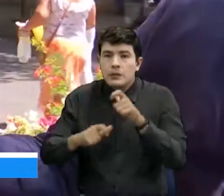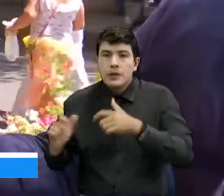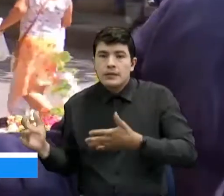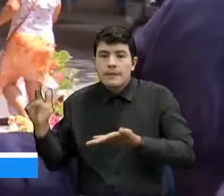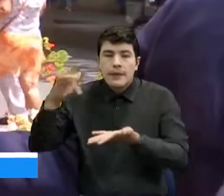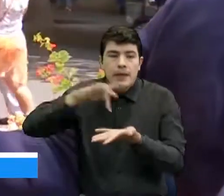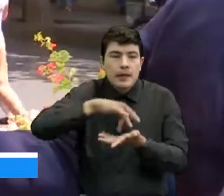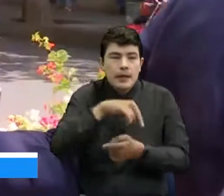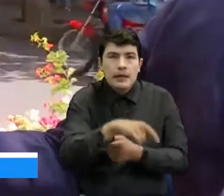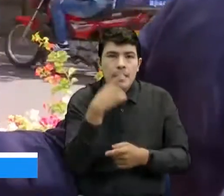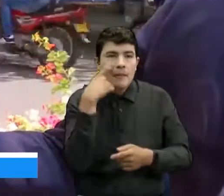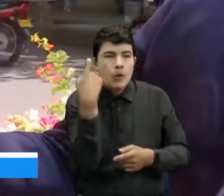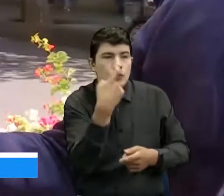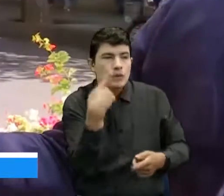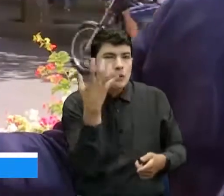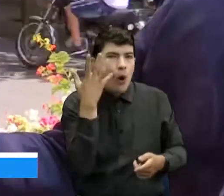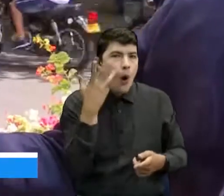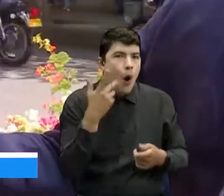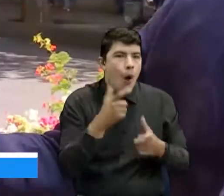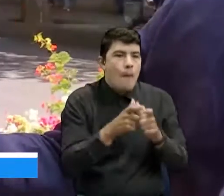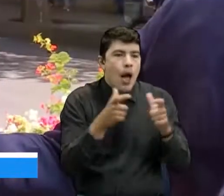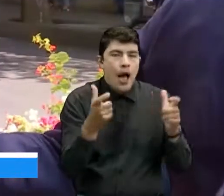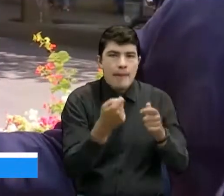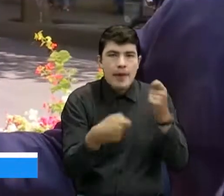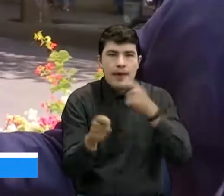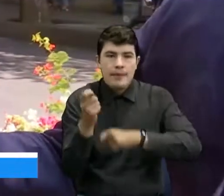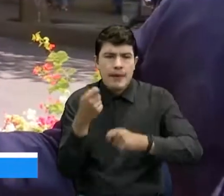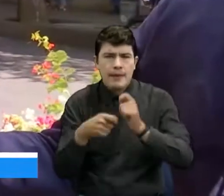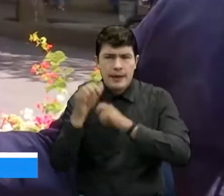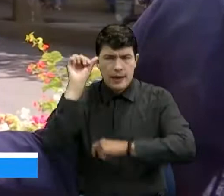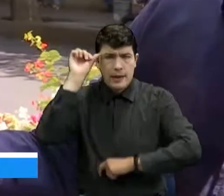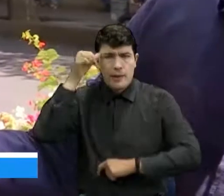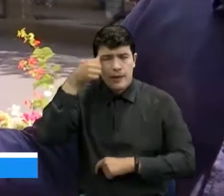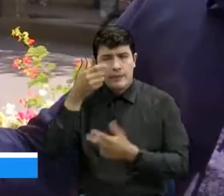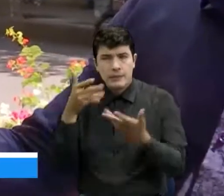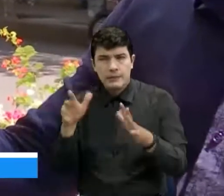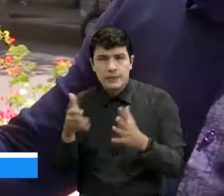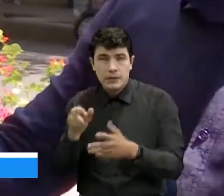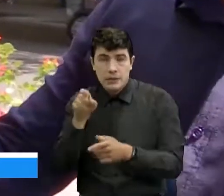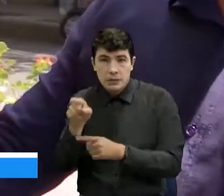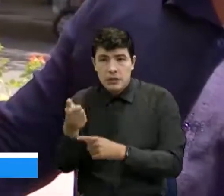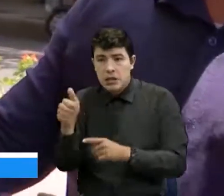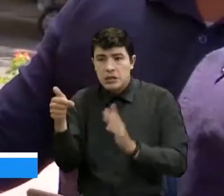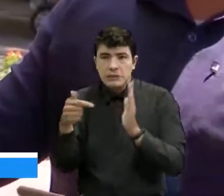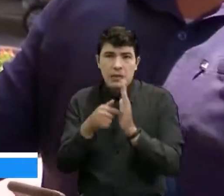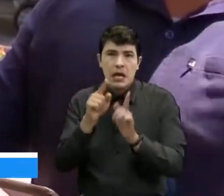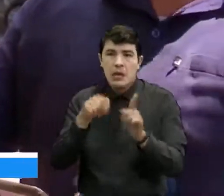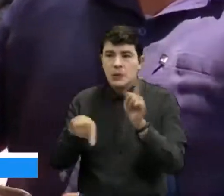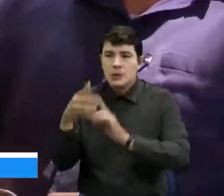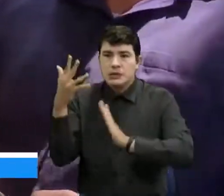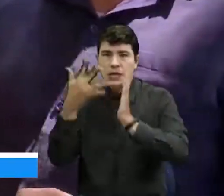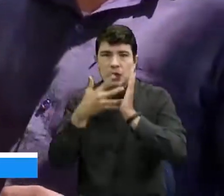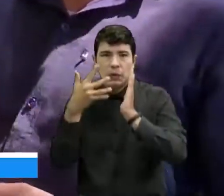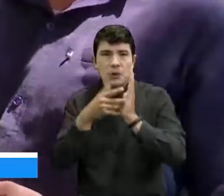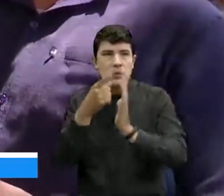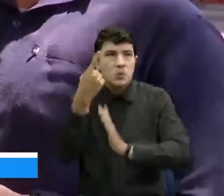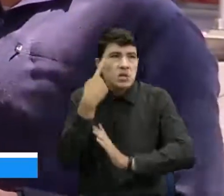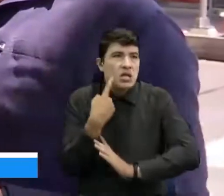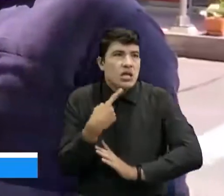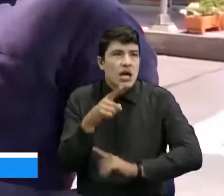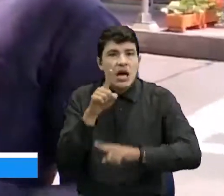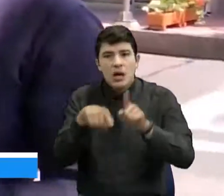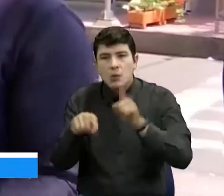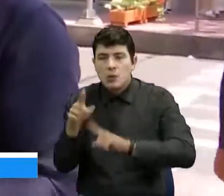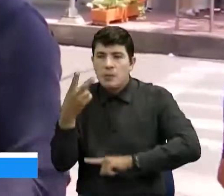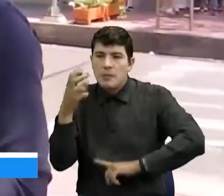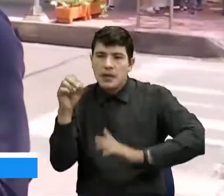día el sustento para sus familias. Recordemos que más o menos ellos un promedio a veces se hacen 10.000, algunos se hacen 5.000 pesos diarios, otros se